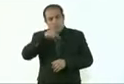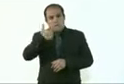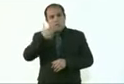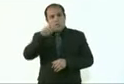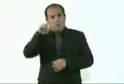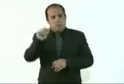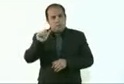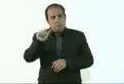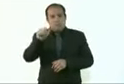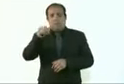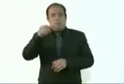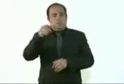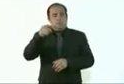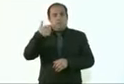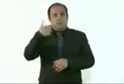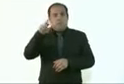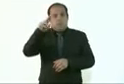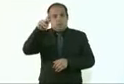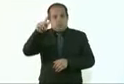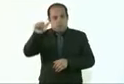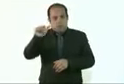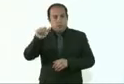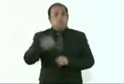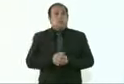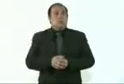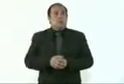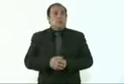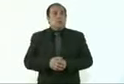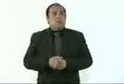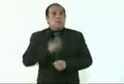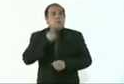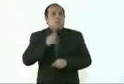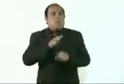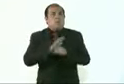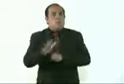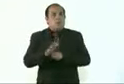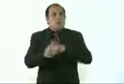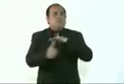en síntomas, pues lo conveniente en este momento es resguardarse.